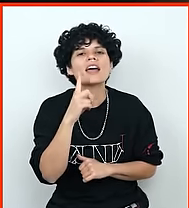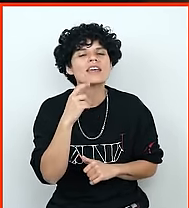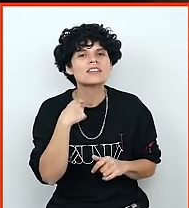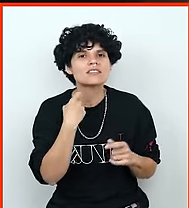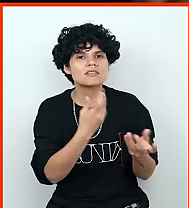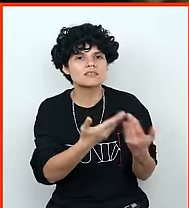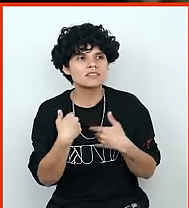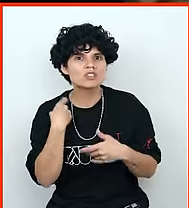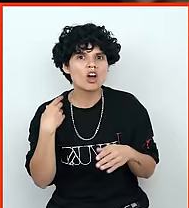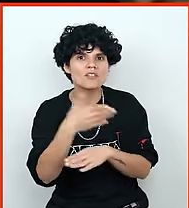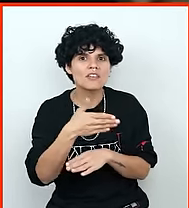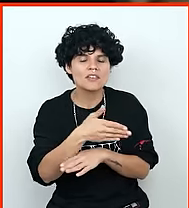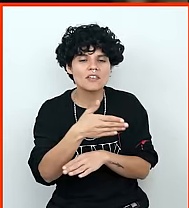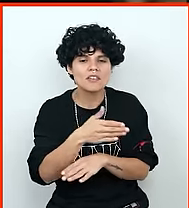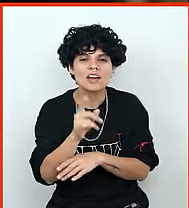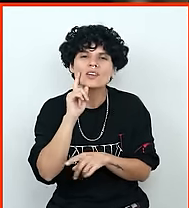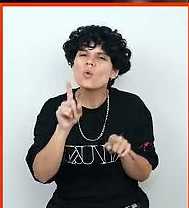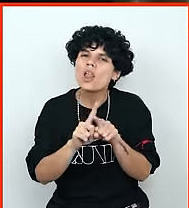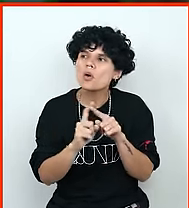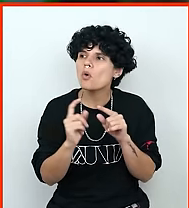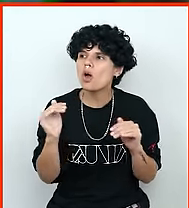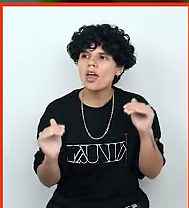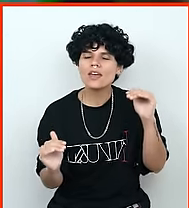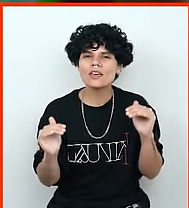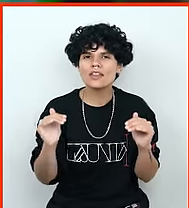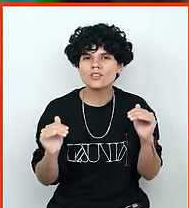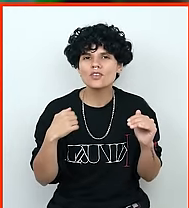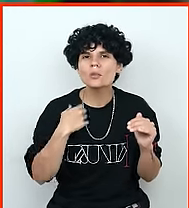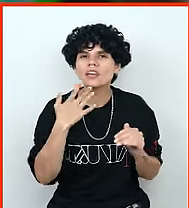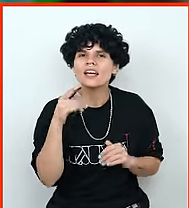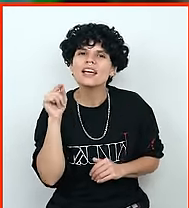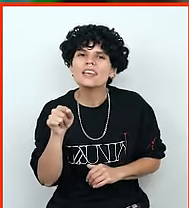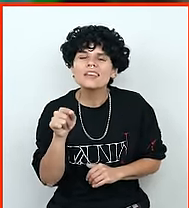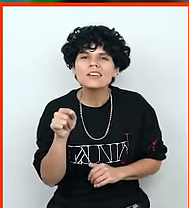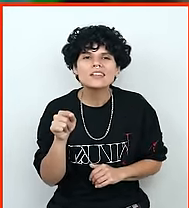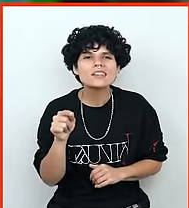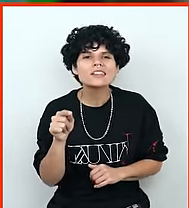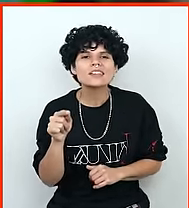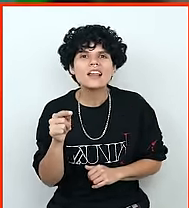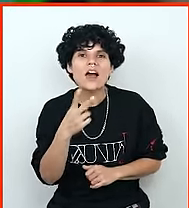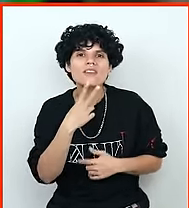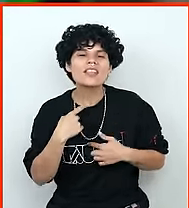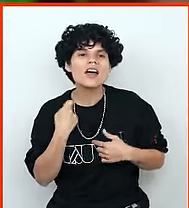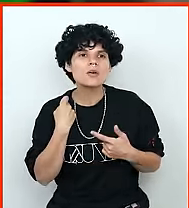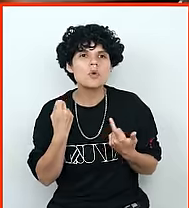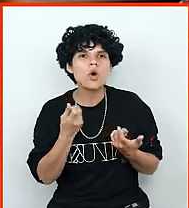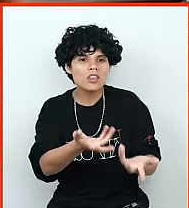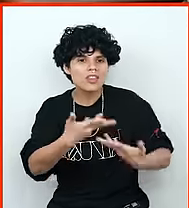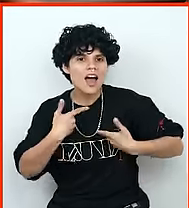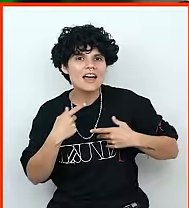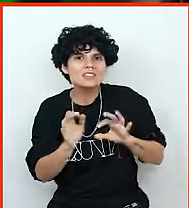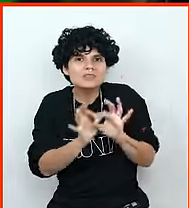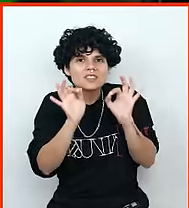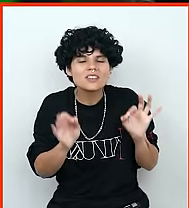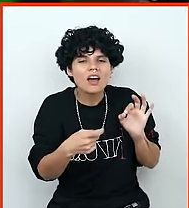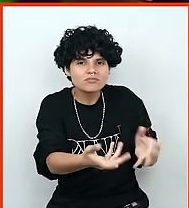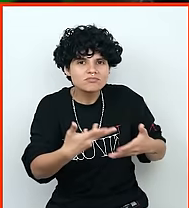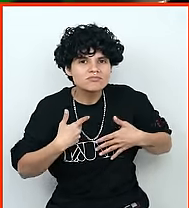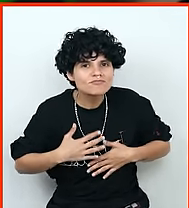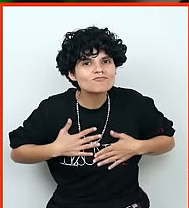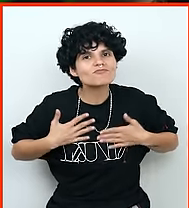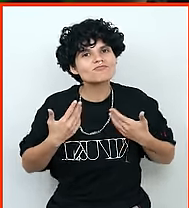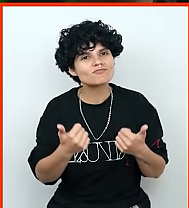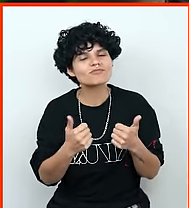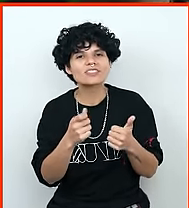pensar en el destino. Igual. Pero te hizo que sea un equilibrio, ¿eh? Claro, porque la vida tiene, te regala estos espacios, pues. Sí, sí. ¿Eh? Y finalmente